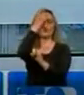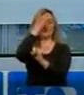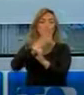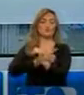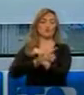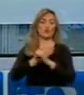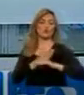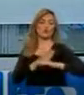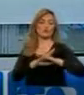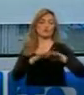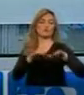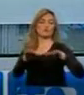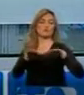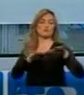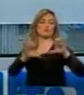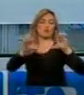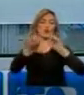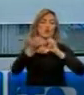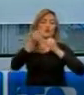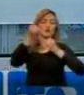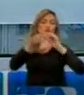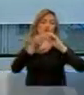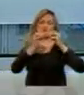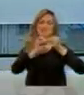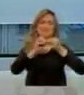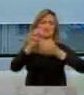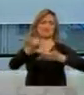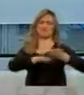las restricciones vehiculares por el último dígito de placa.